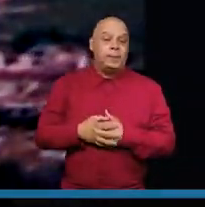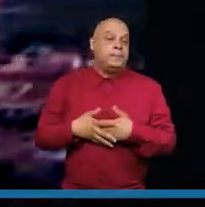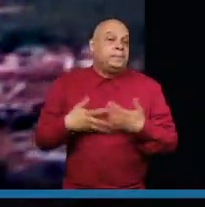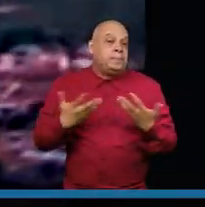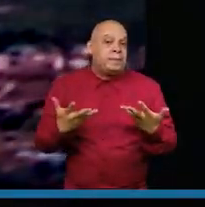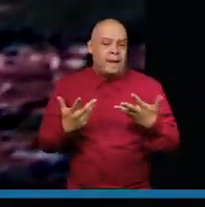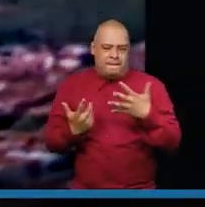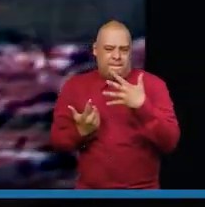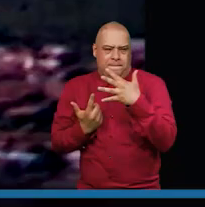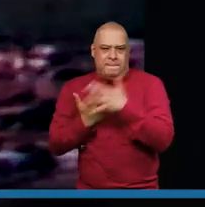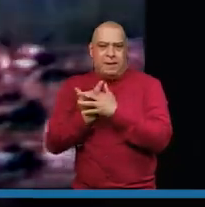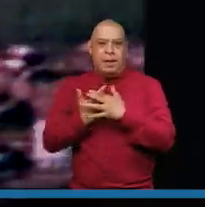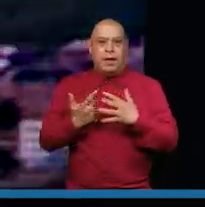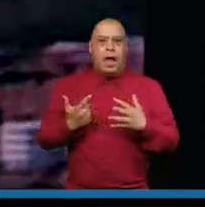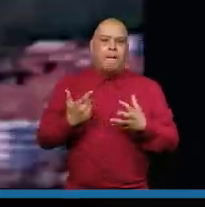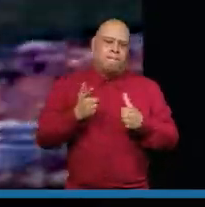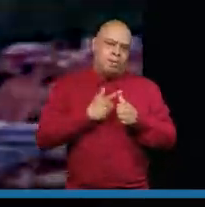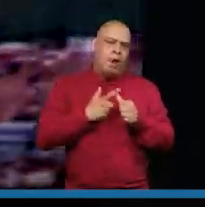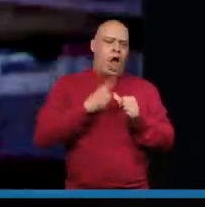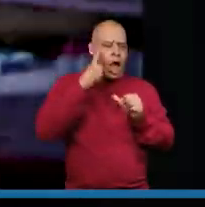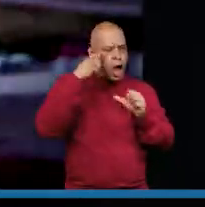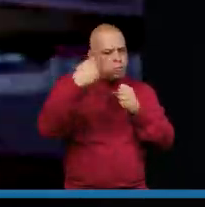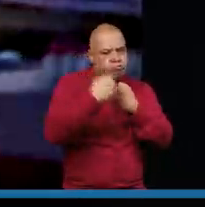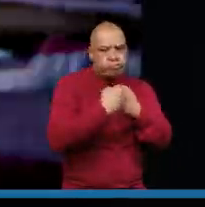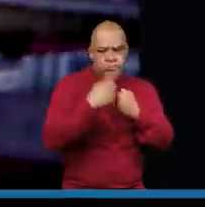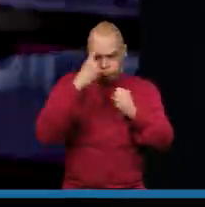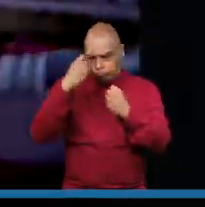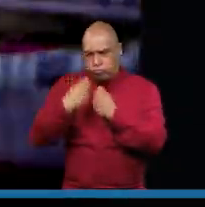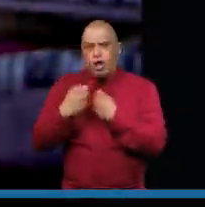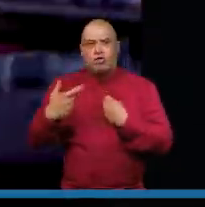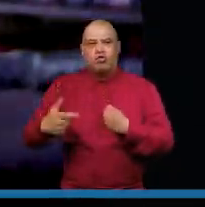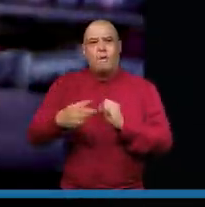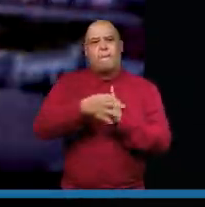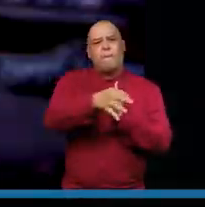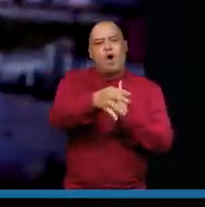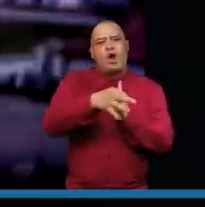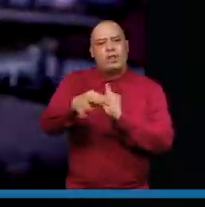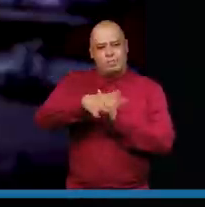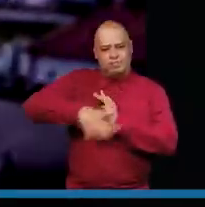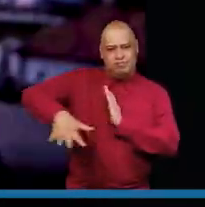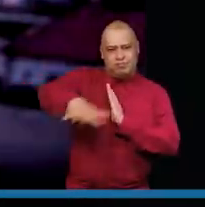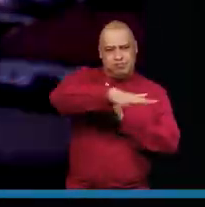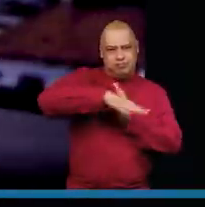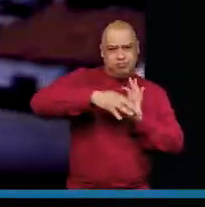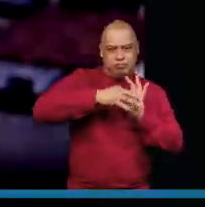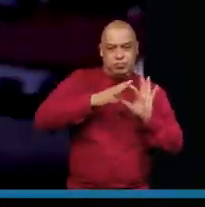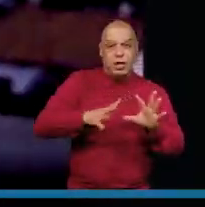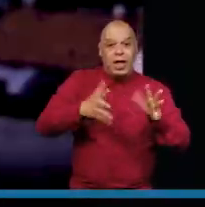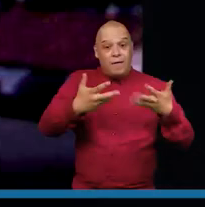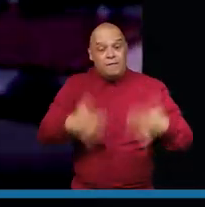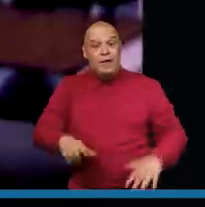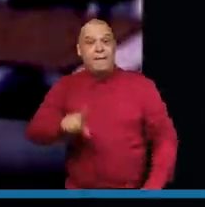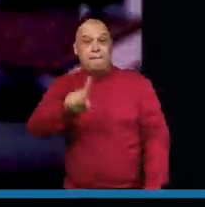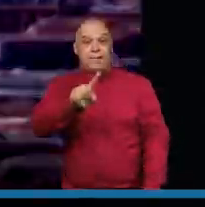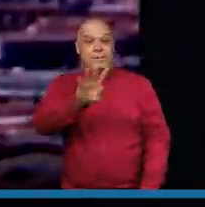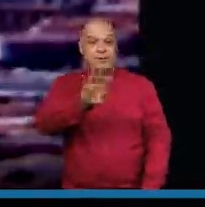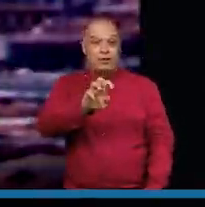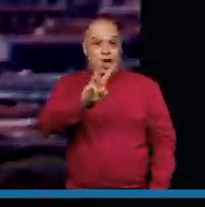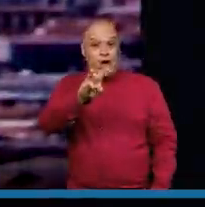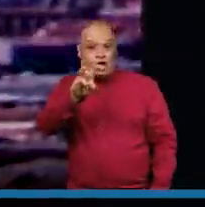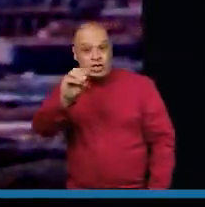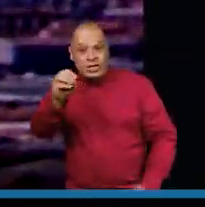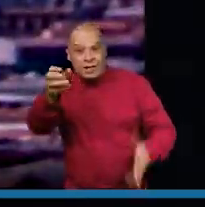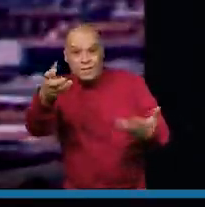que inicia como municipios asociados del Valle de la Aburrá, pero que solo culminará en 1980 con